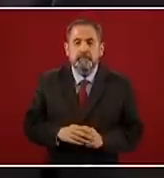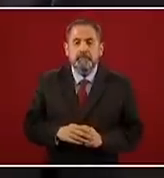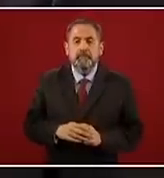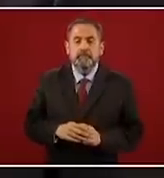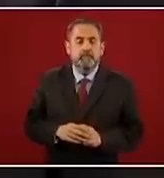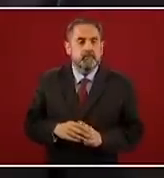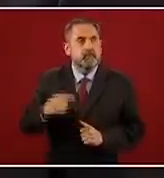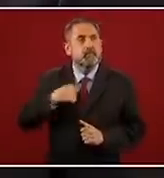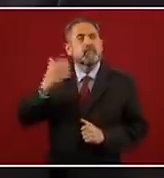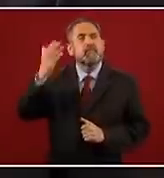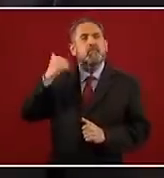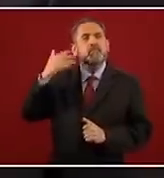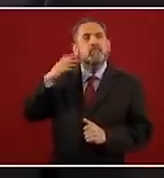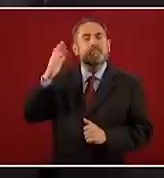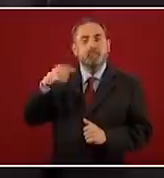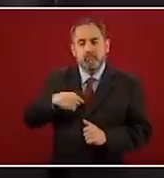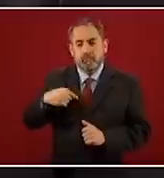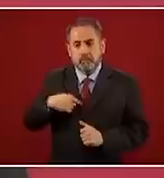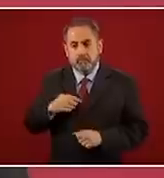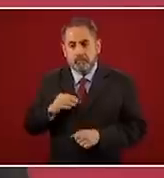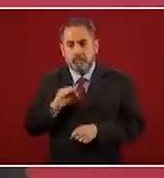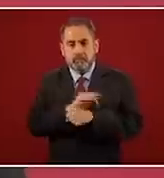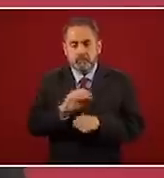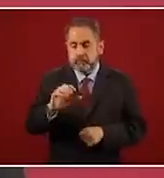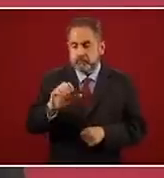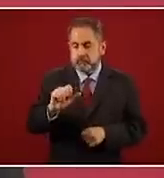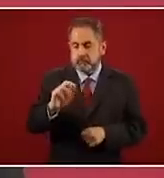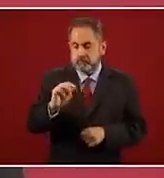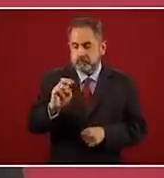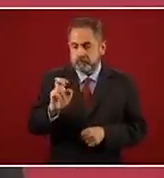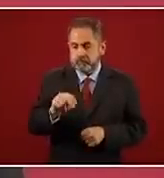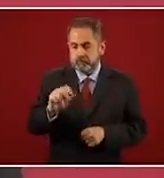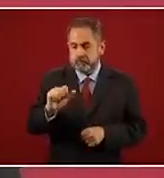Lo hice en su momento por Carmen Aristegui,